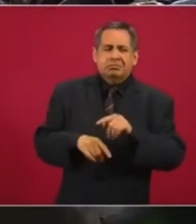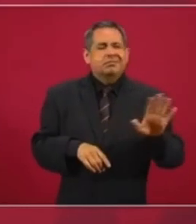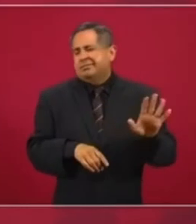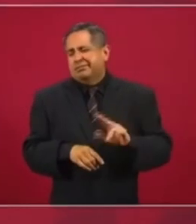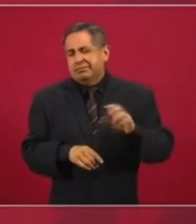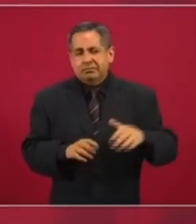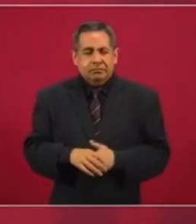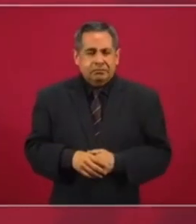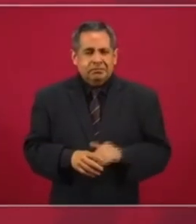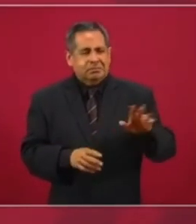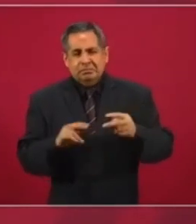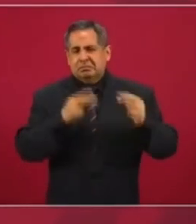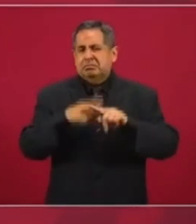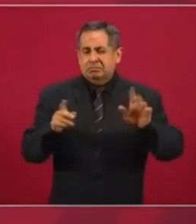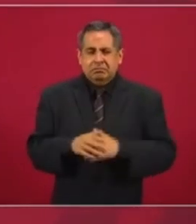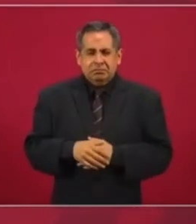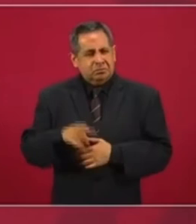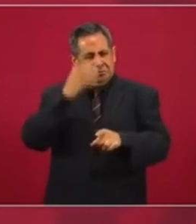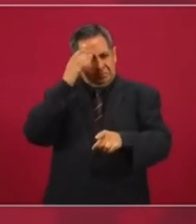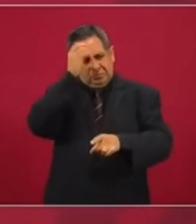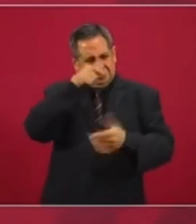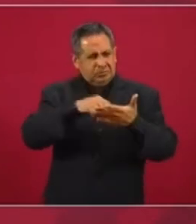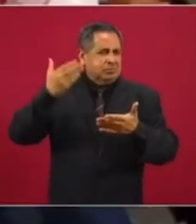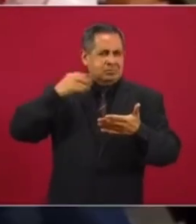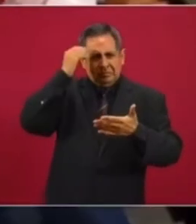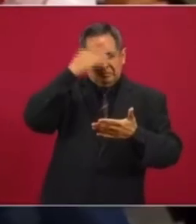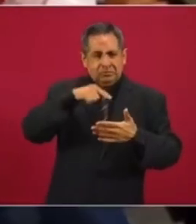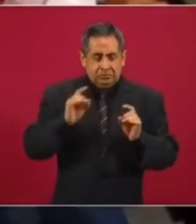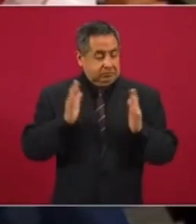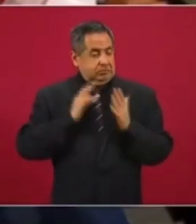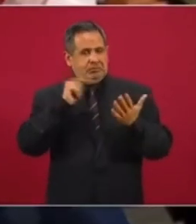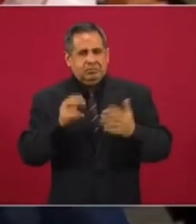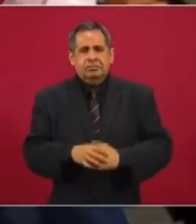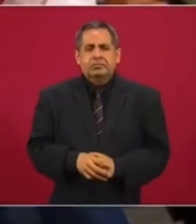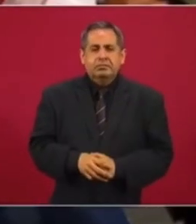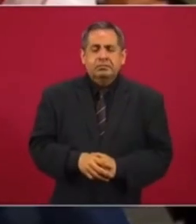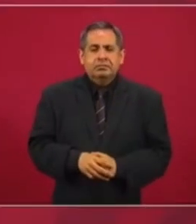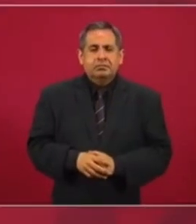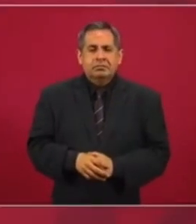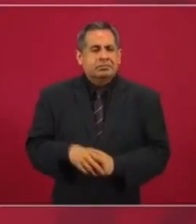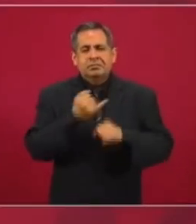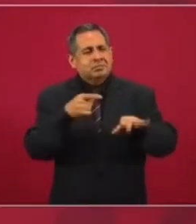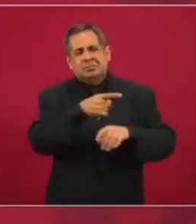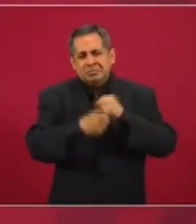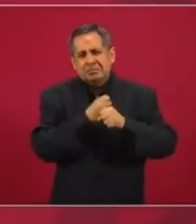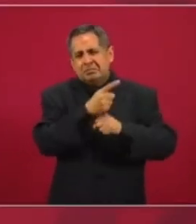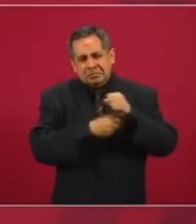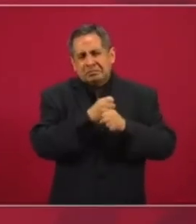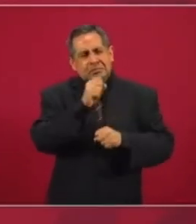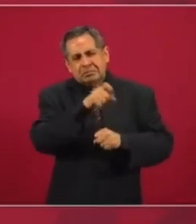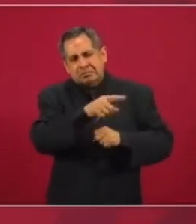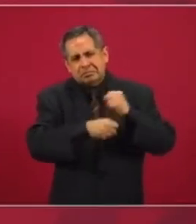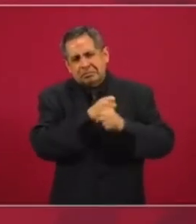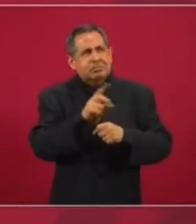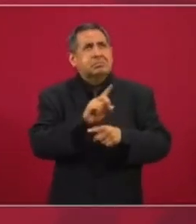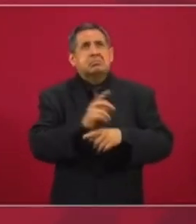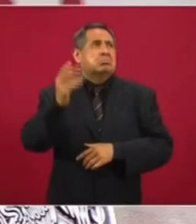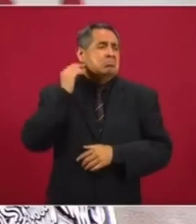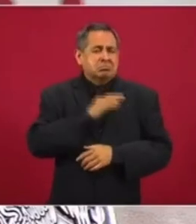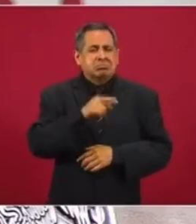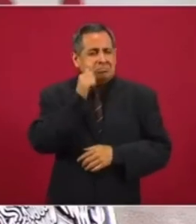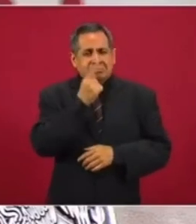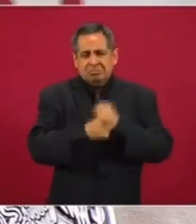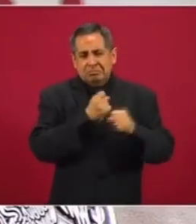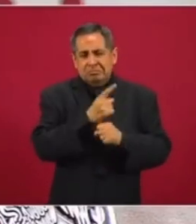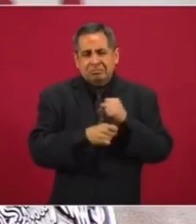No. ¿Conocía esta opinión que viene en el documento, presidente, o lo toma por sorpresa? No, es un informe que cada año, desde hace algún